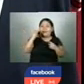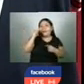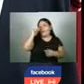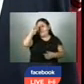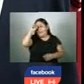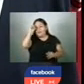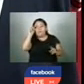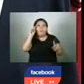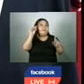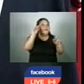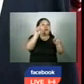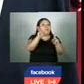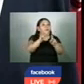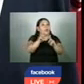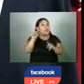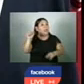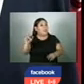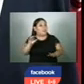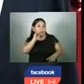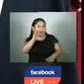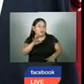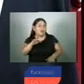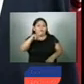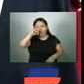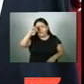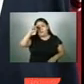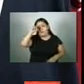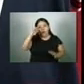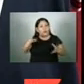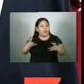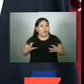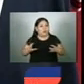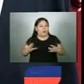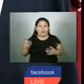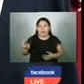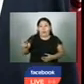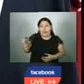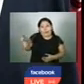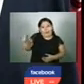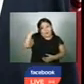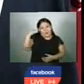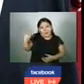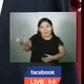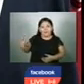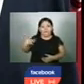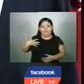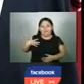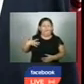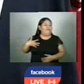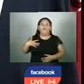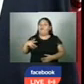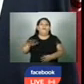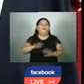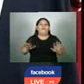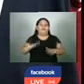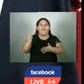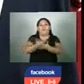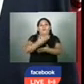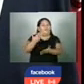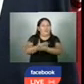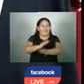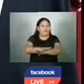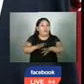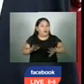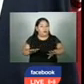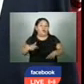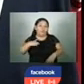pues quería trabajar porque ella me decía no quiero estudiar, ya no,